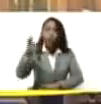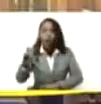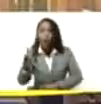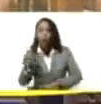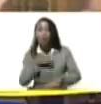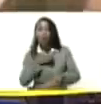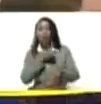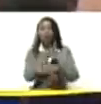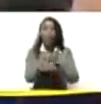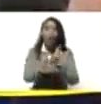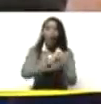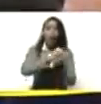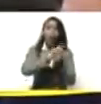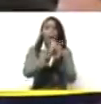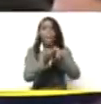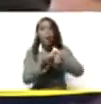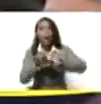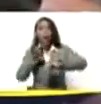nació